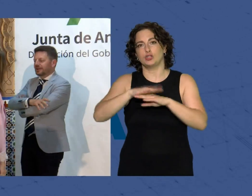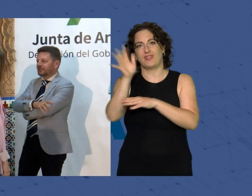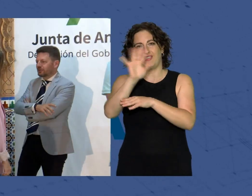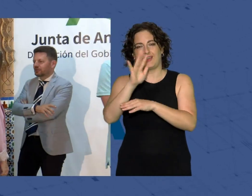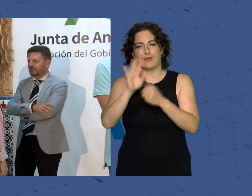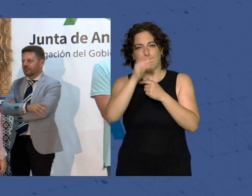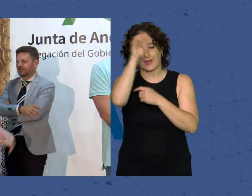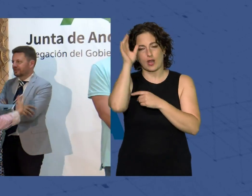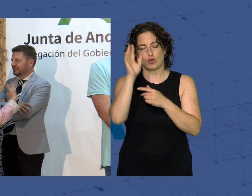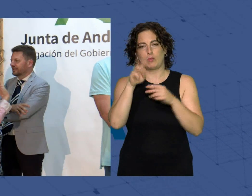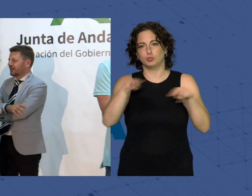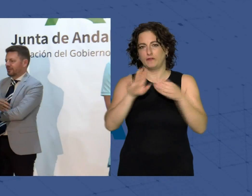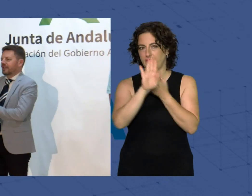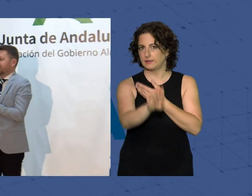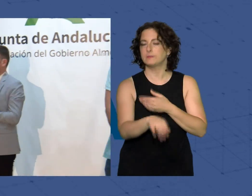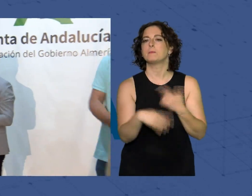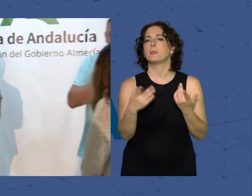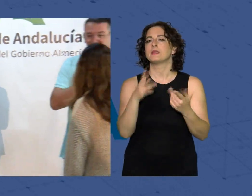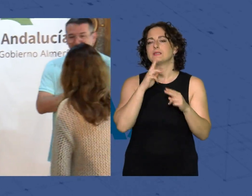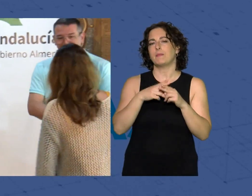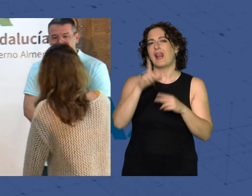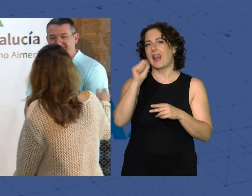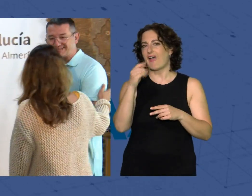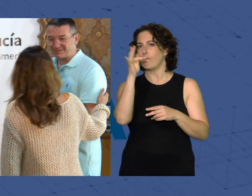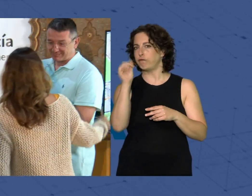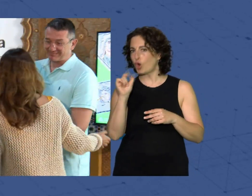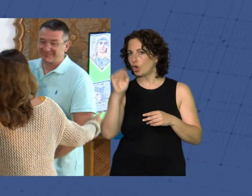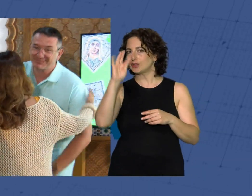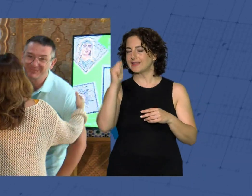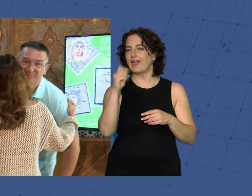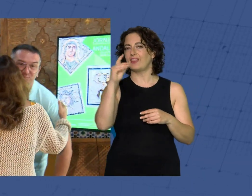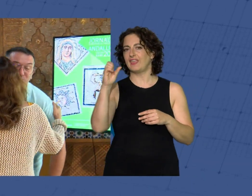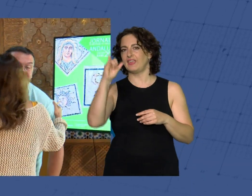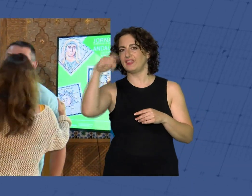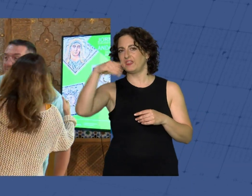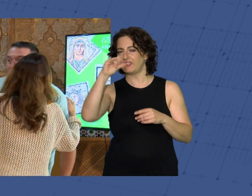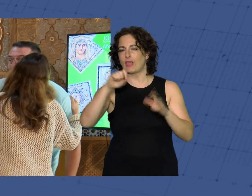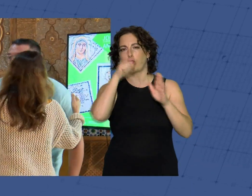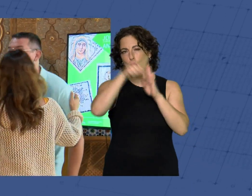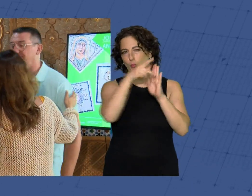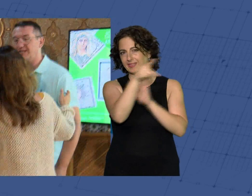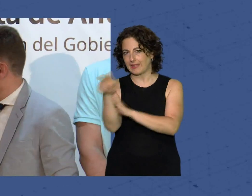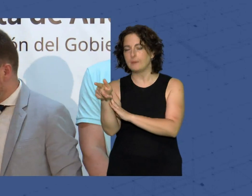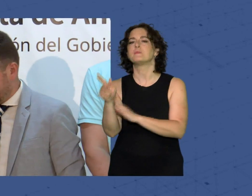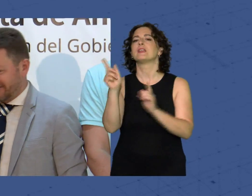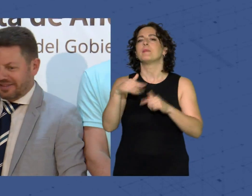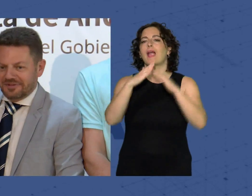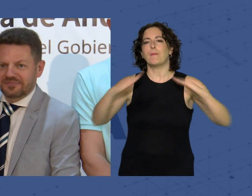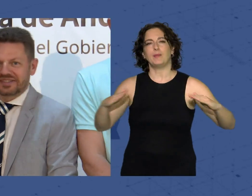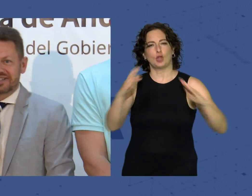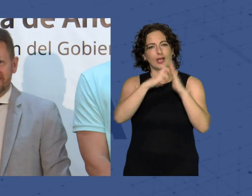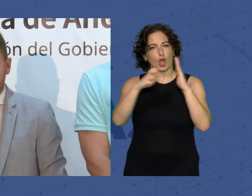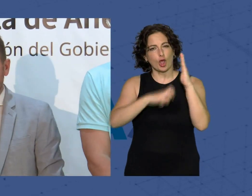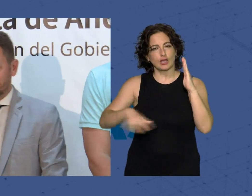donde se proyectará el documental La Flota de Indias. También en el museo se han propuesto campamentos de arqueología que se